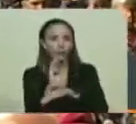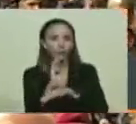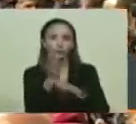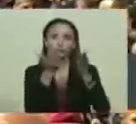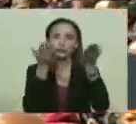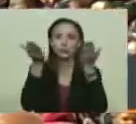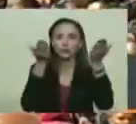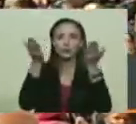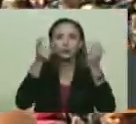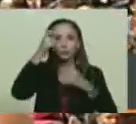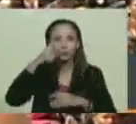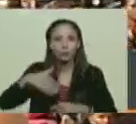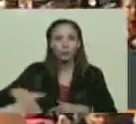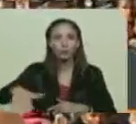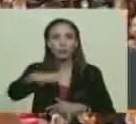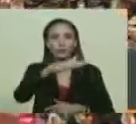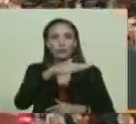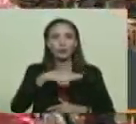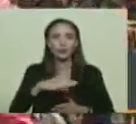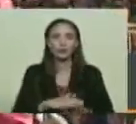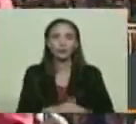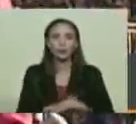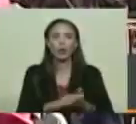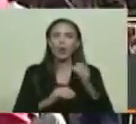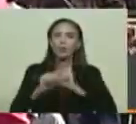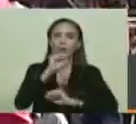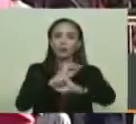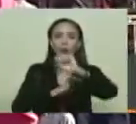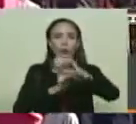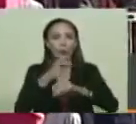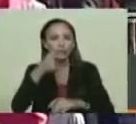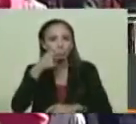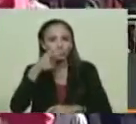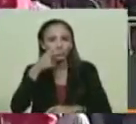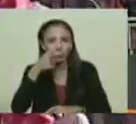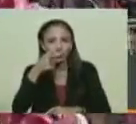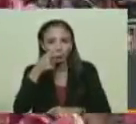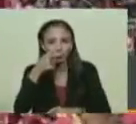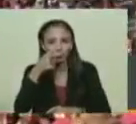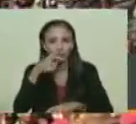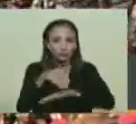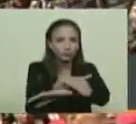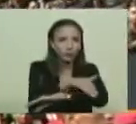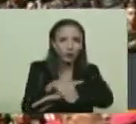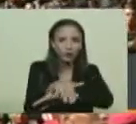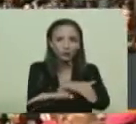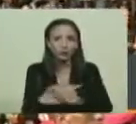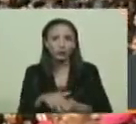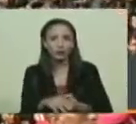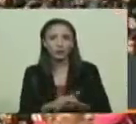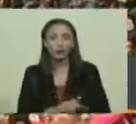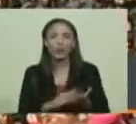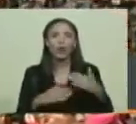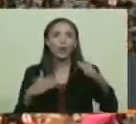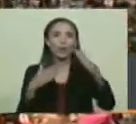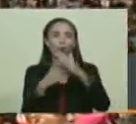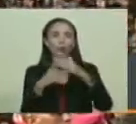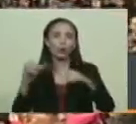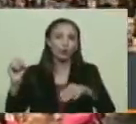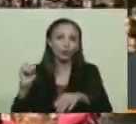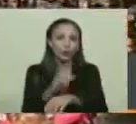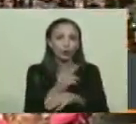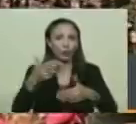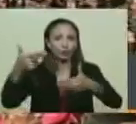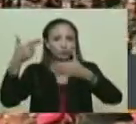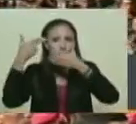servir a nuestro pueblo en la lucha por la seguridad ciudadana y contra los violentos y